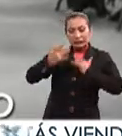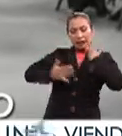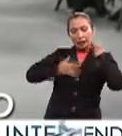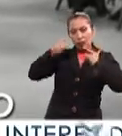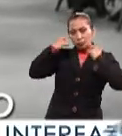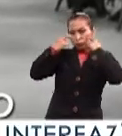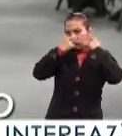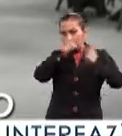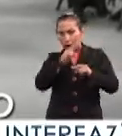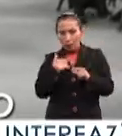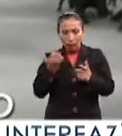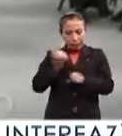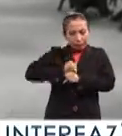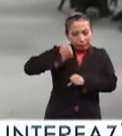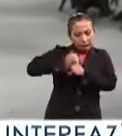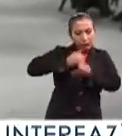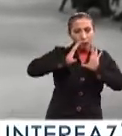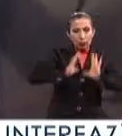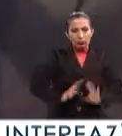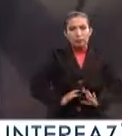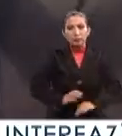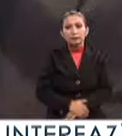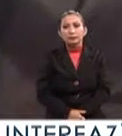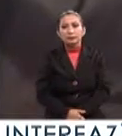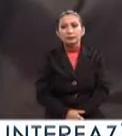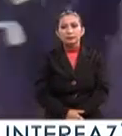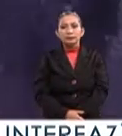sentidos a través de un entrenamiento corporal.